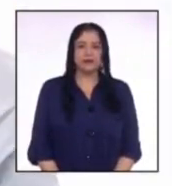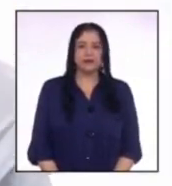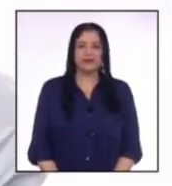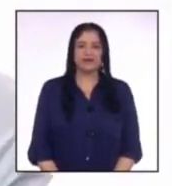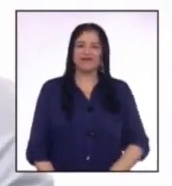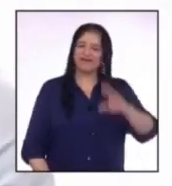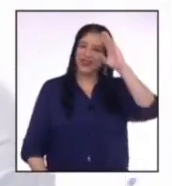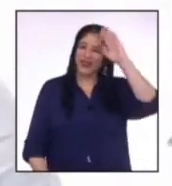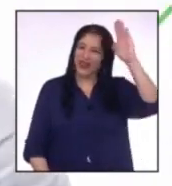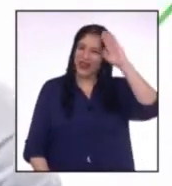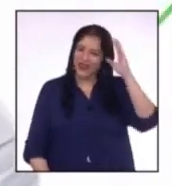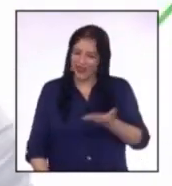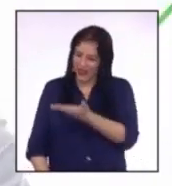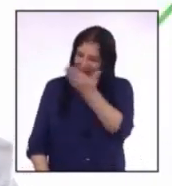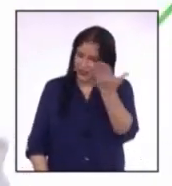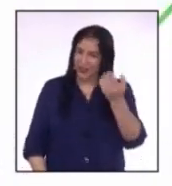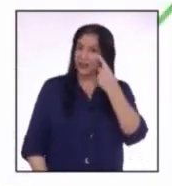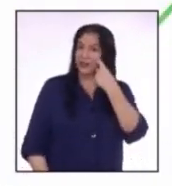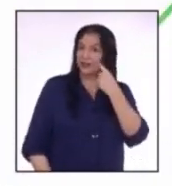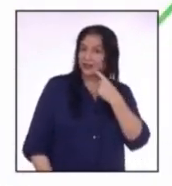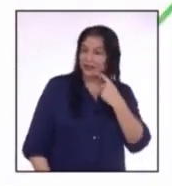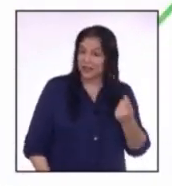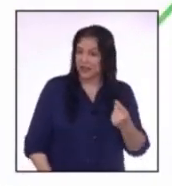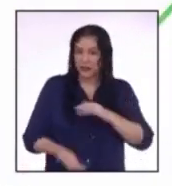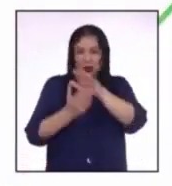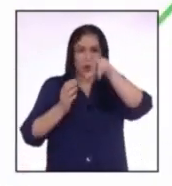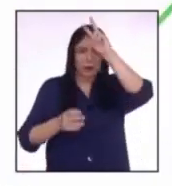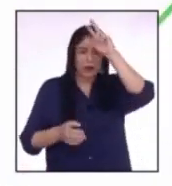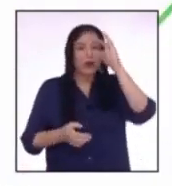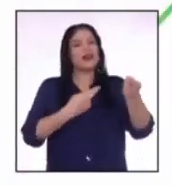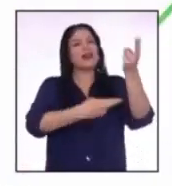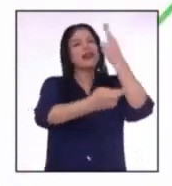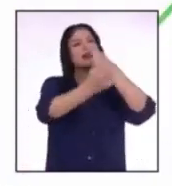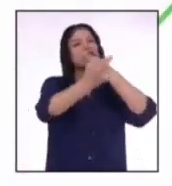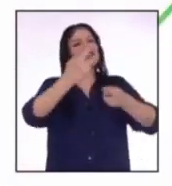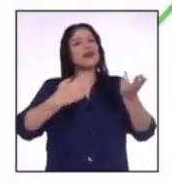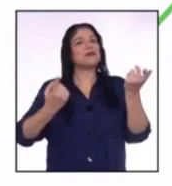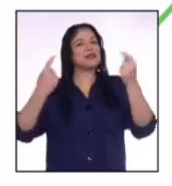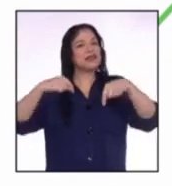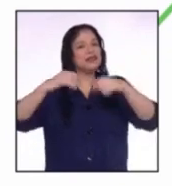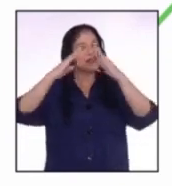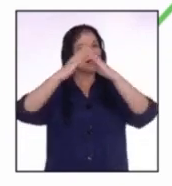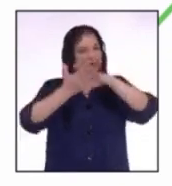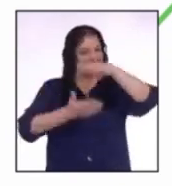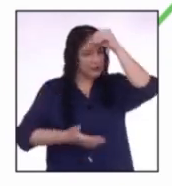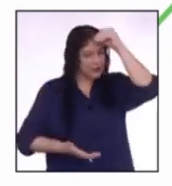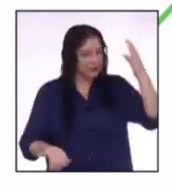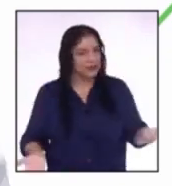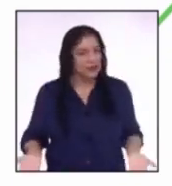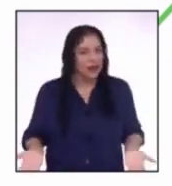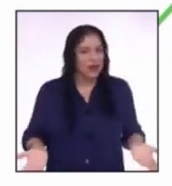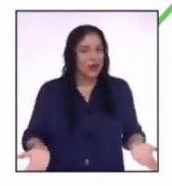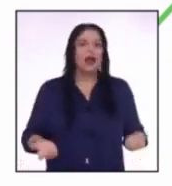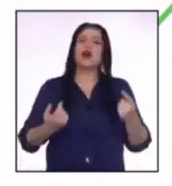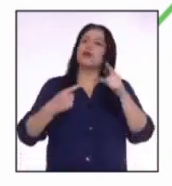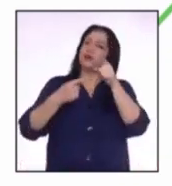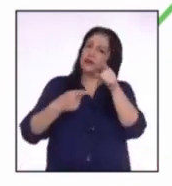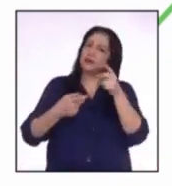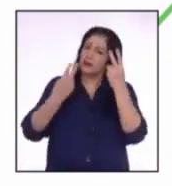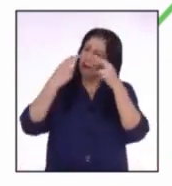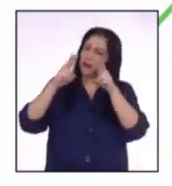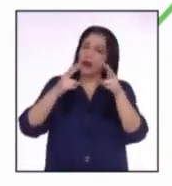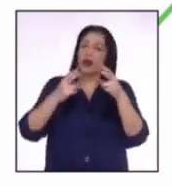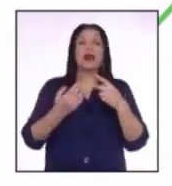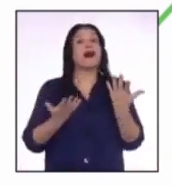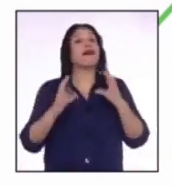hola hola jóvenes de todo el perú estamos de regreso aquí en prendo en casa como hemos podido ver en el